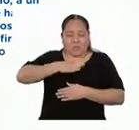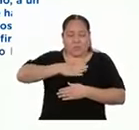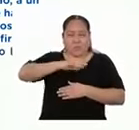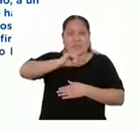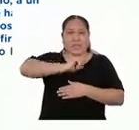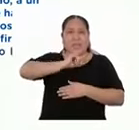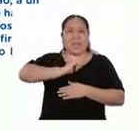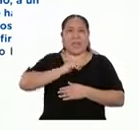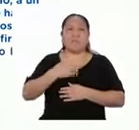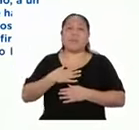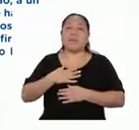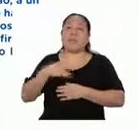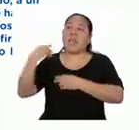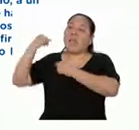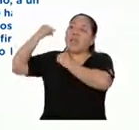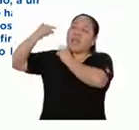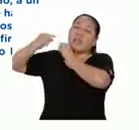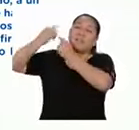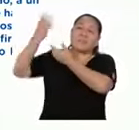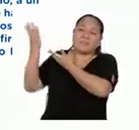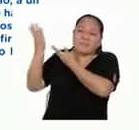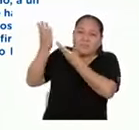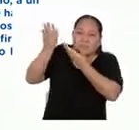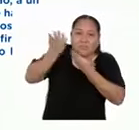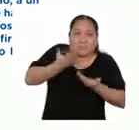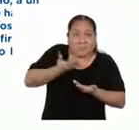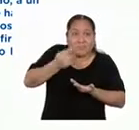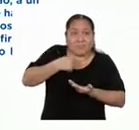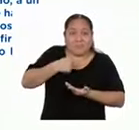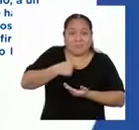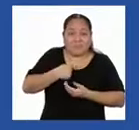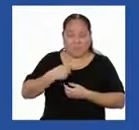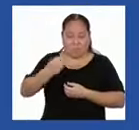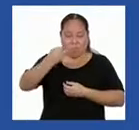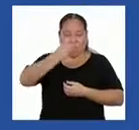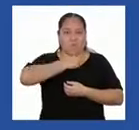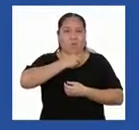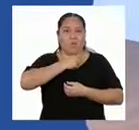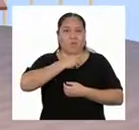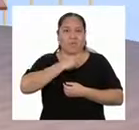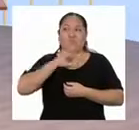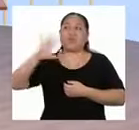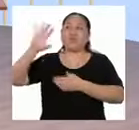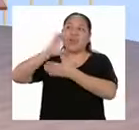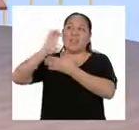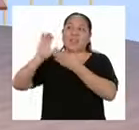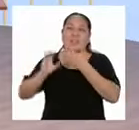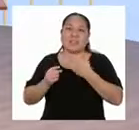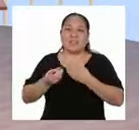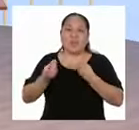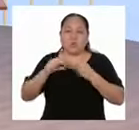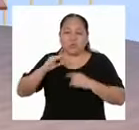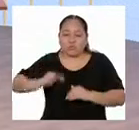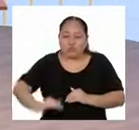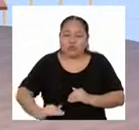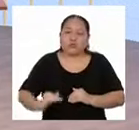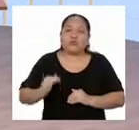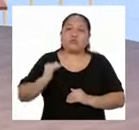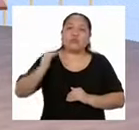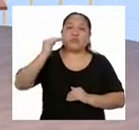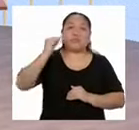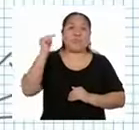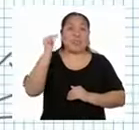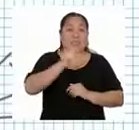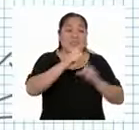este modo, la herencia cultural, el patrimonio local, nos marcan con sus rasgos desde la niñez. En este párrafo usa una